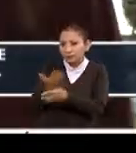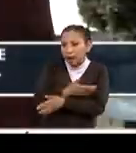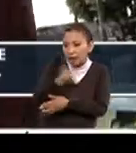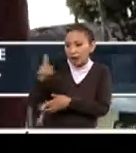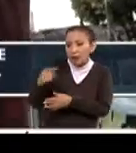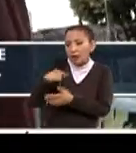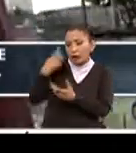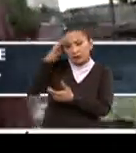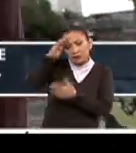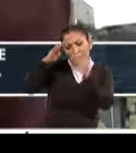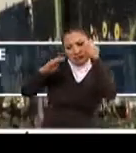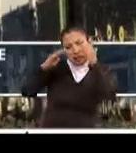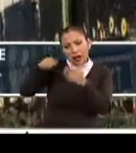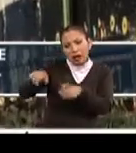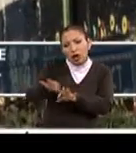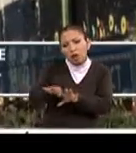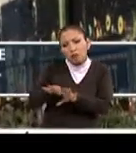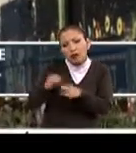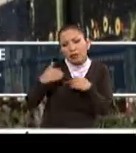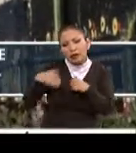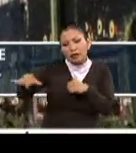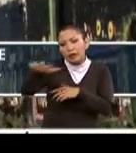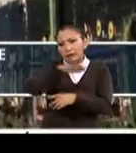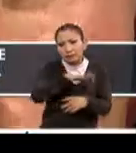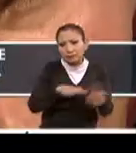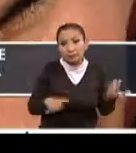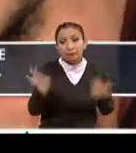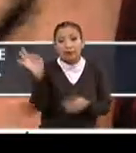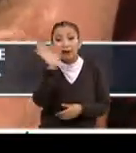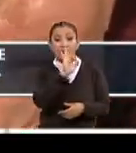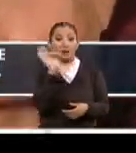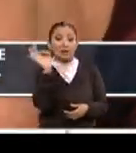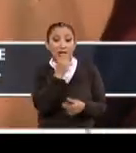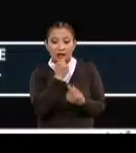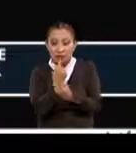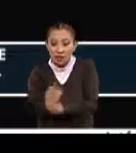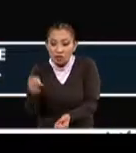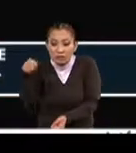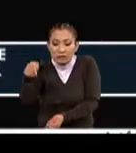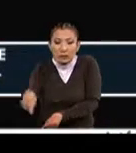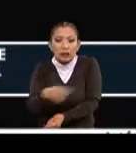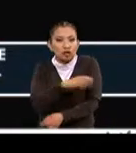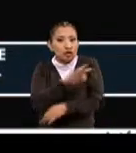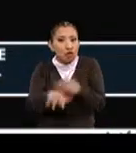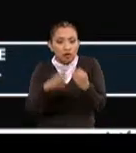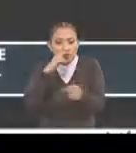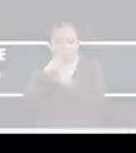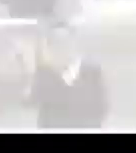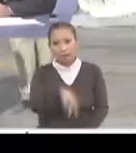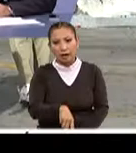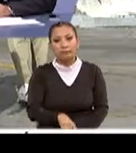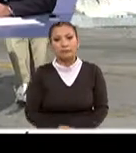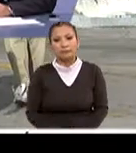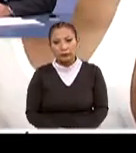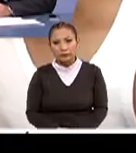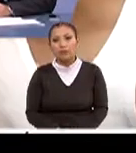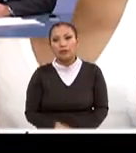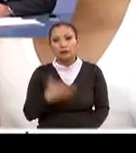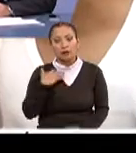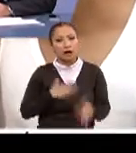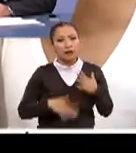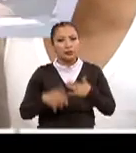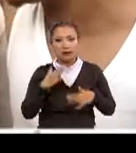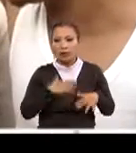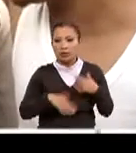que replantearnos la manera de entender todo esto, ¿no? Quizás es desde los niños donde todos somos responsables. Fue